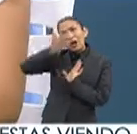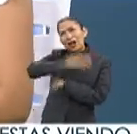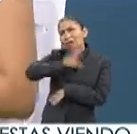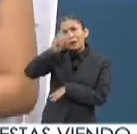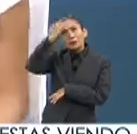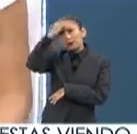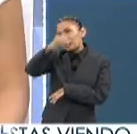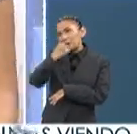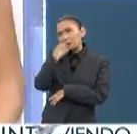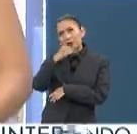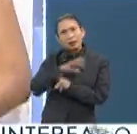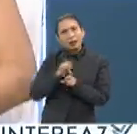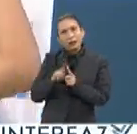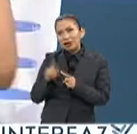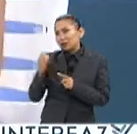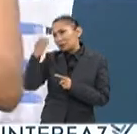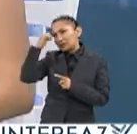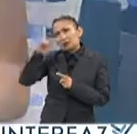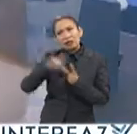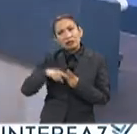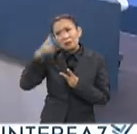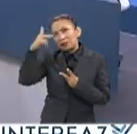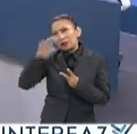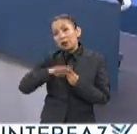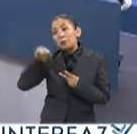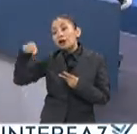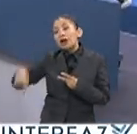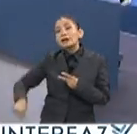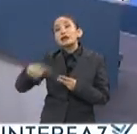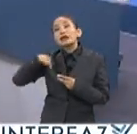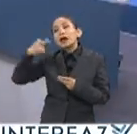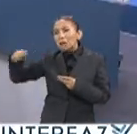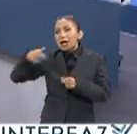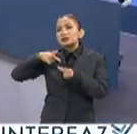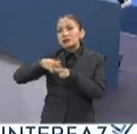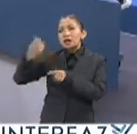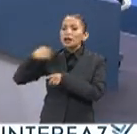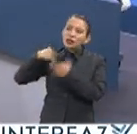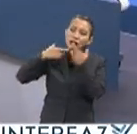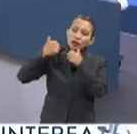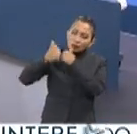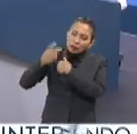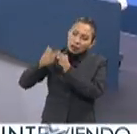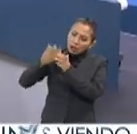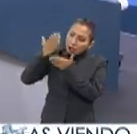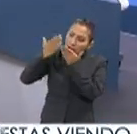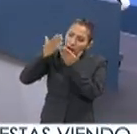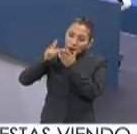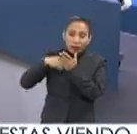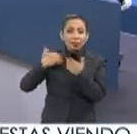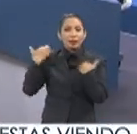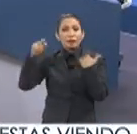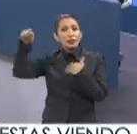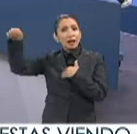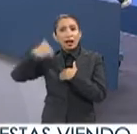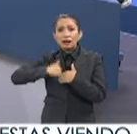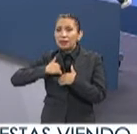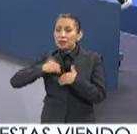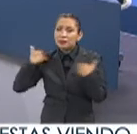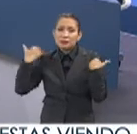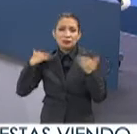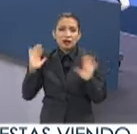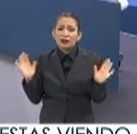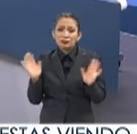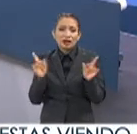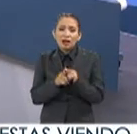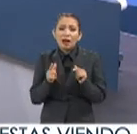vas a extrañar la comida, no vas a extrañar México, porque aquí vas a seguir, vas a volver y tienes que disfrutar tu tiempo allá en Canadá. Claro. Así